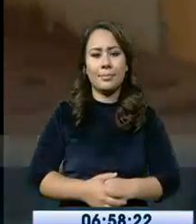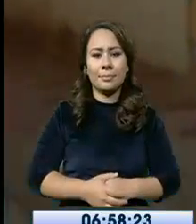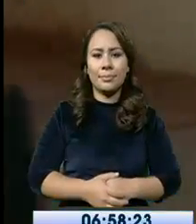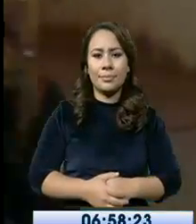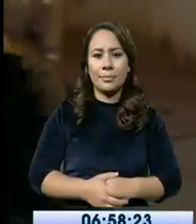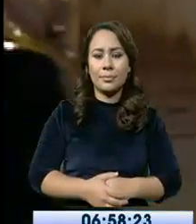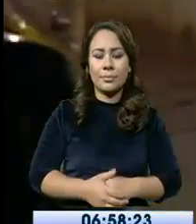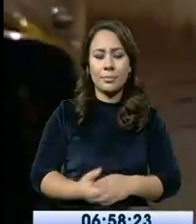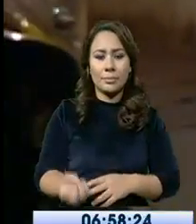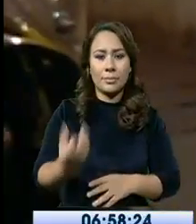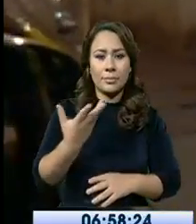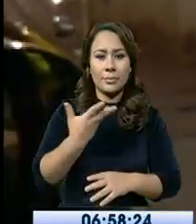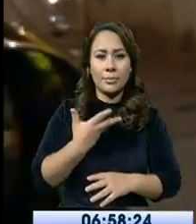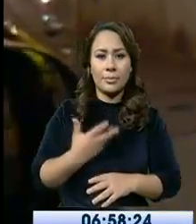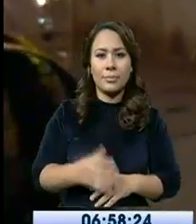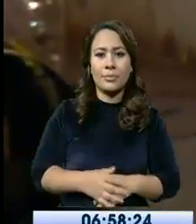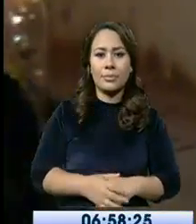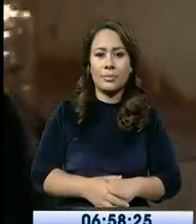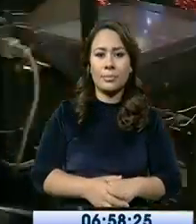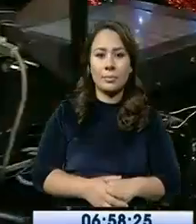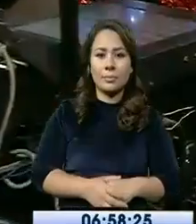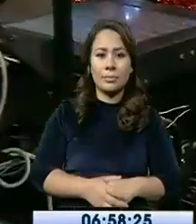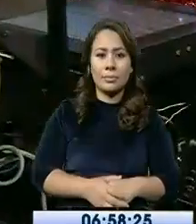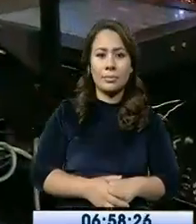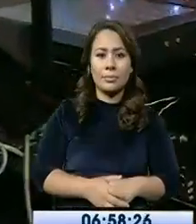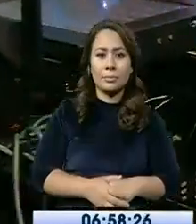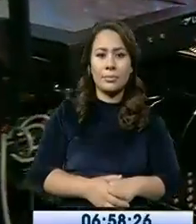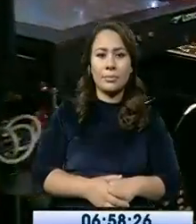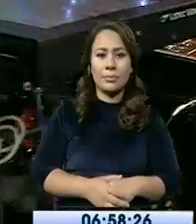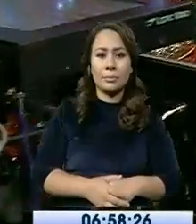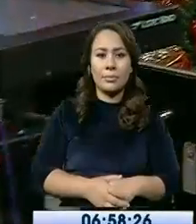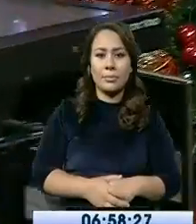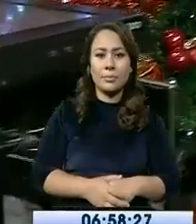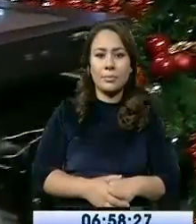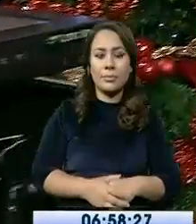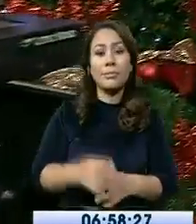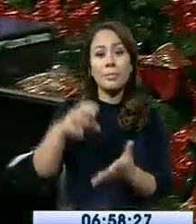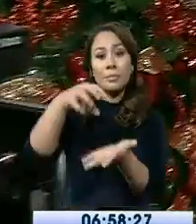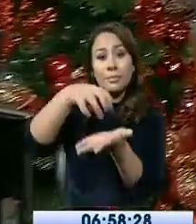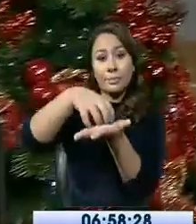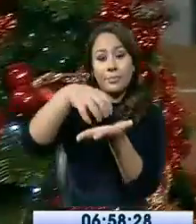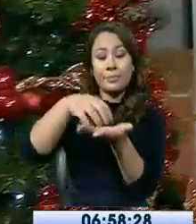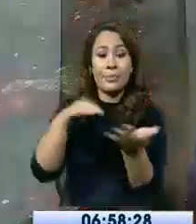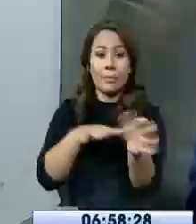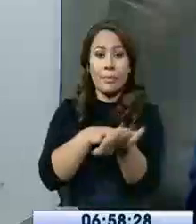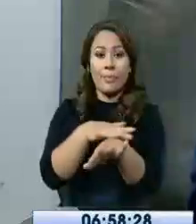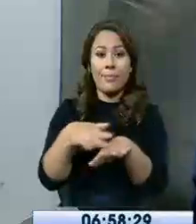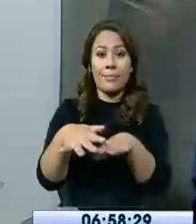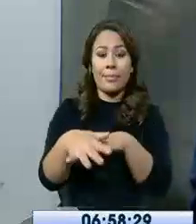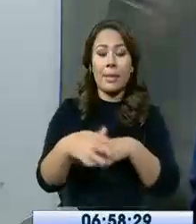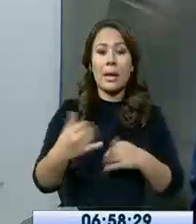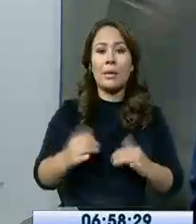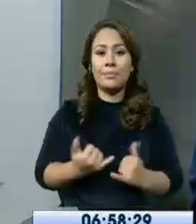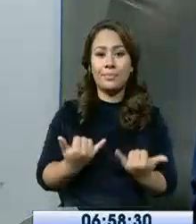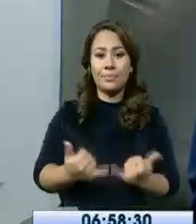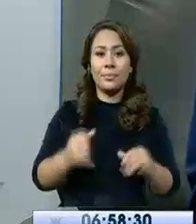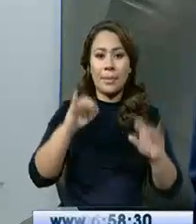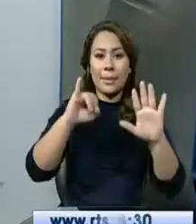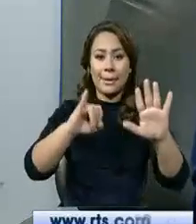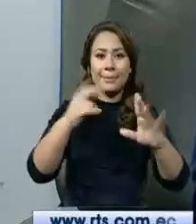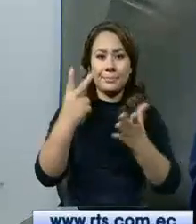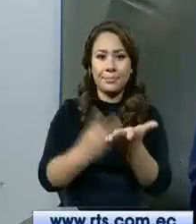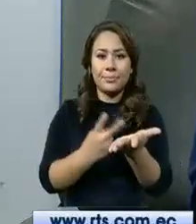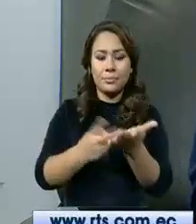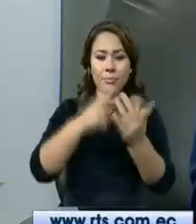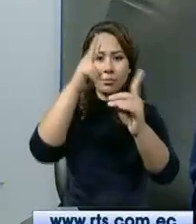Informó Jorge Salazar. En la provincia de Los Ríos se realizaron 6 allanamientos, esto